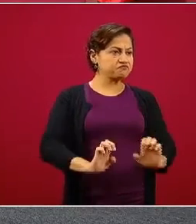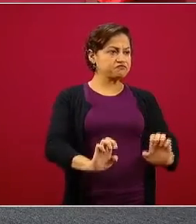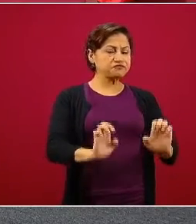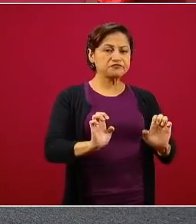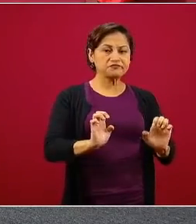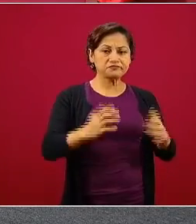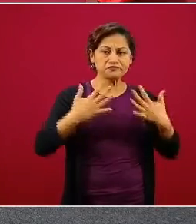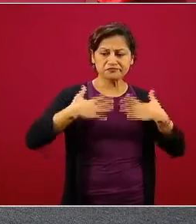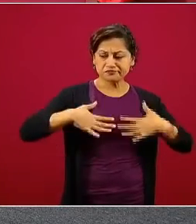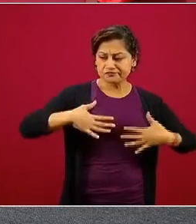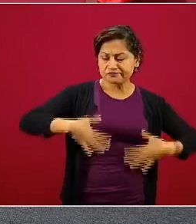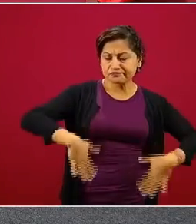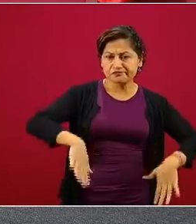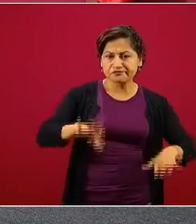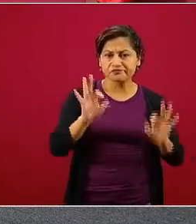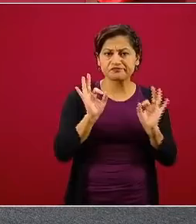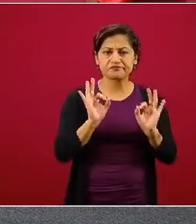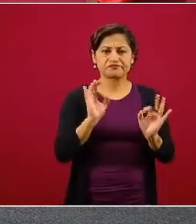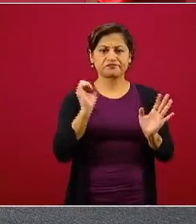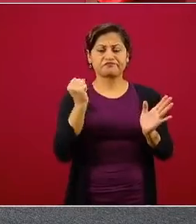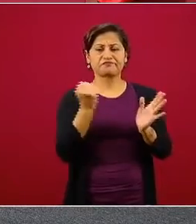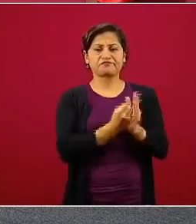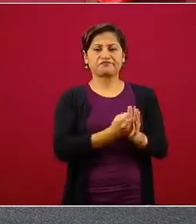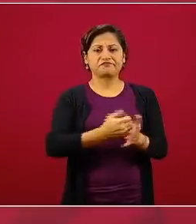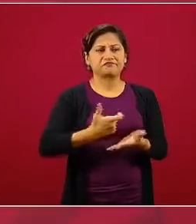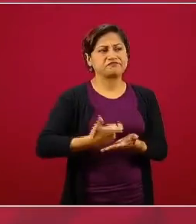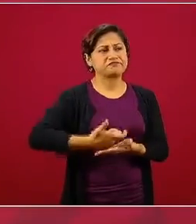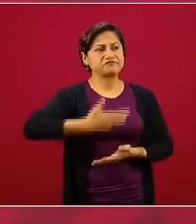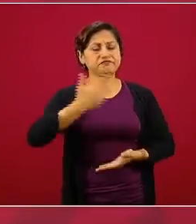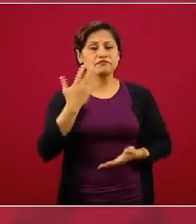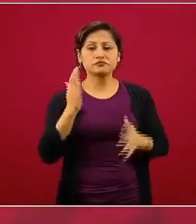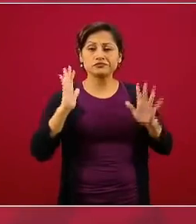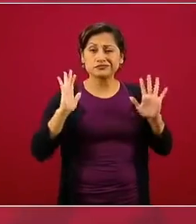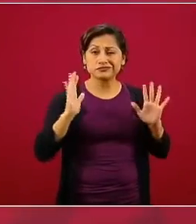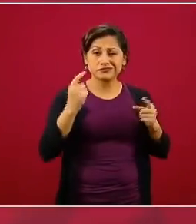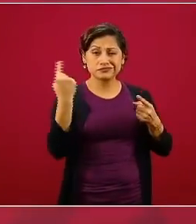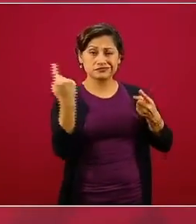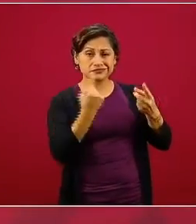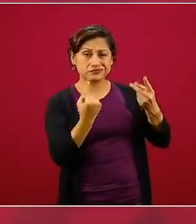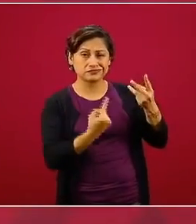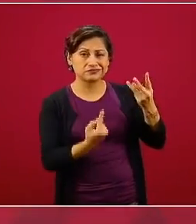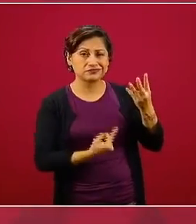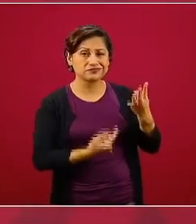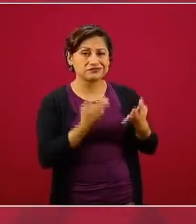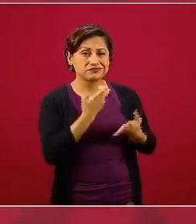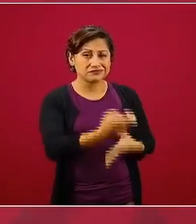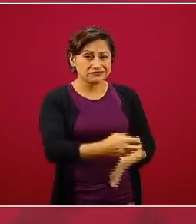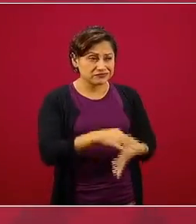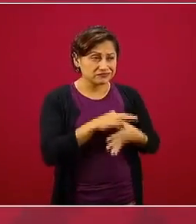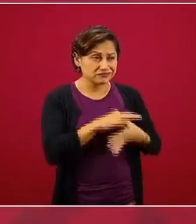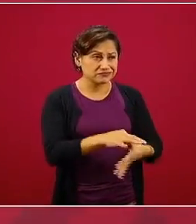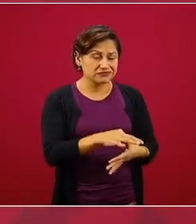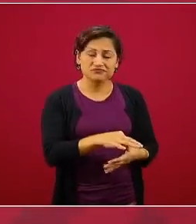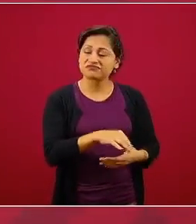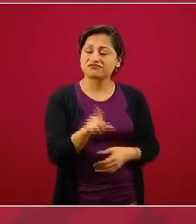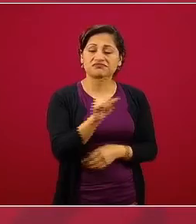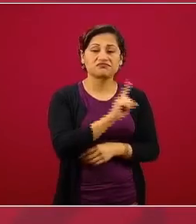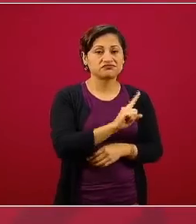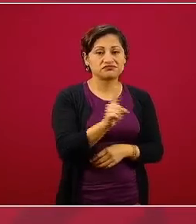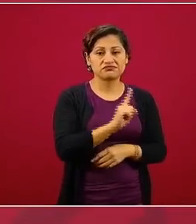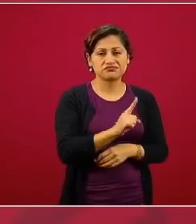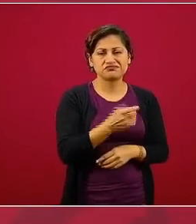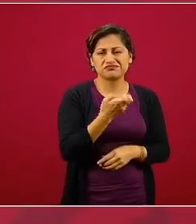de ropa de marca, nada, nada, nada, nada. Eso es por un tiempo.